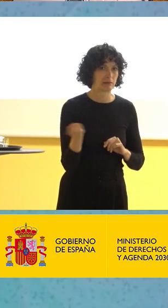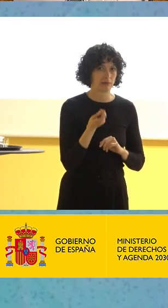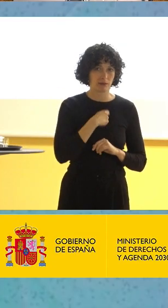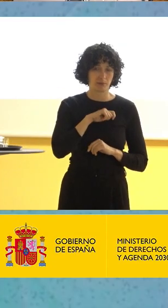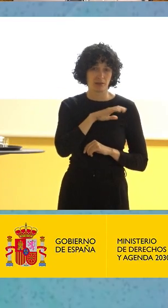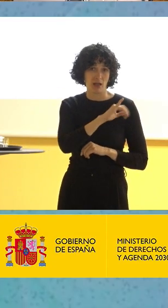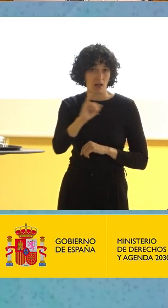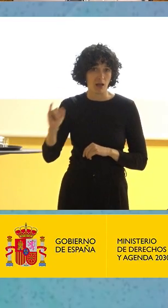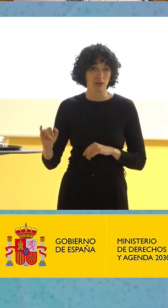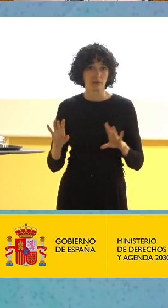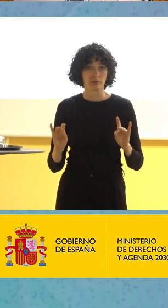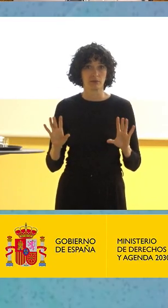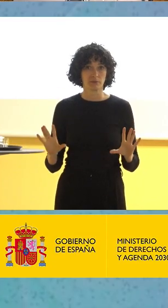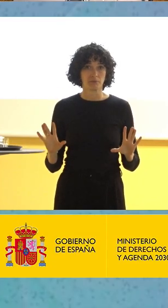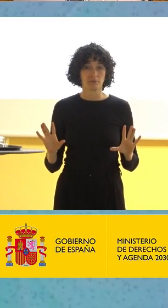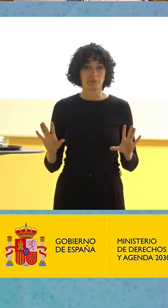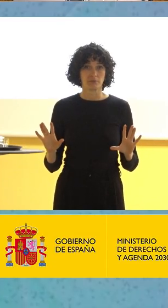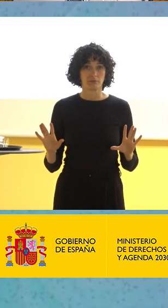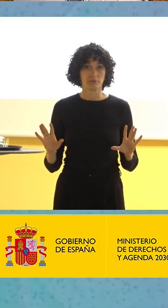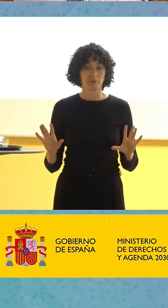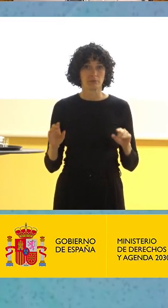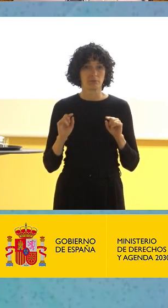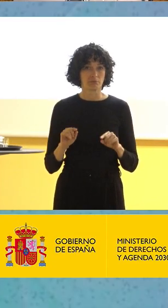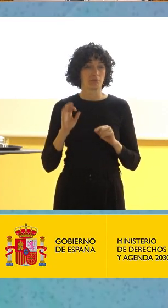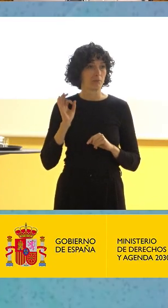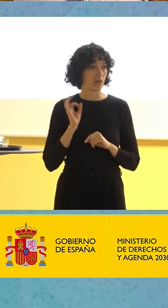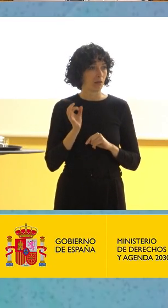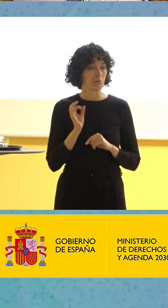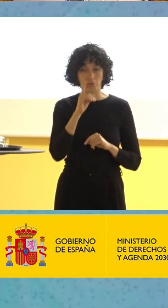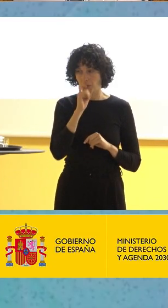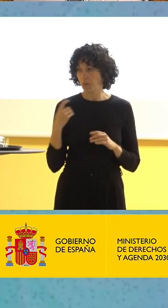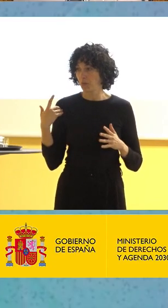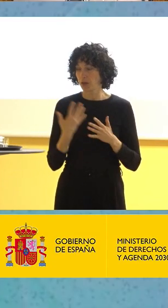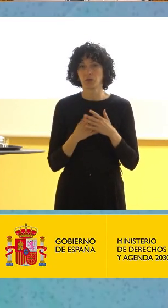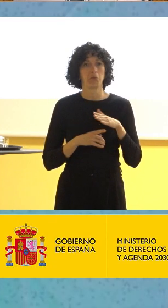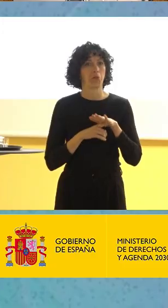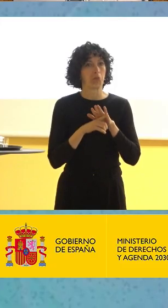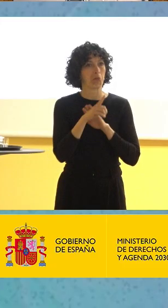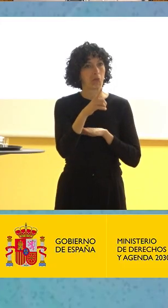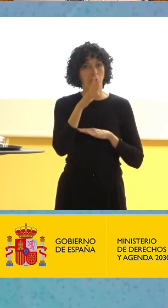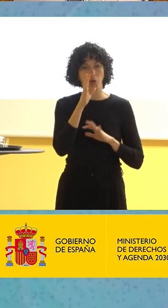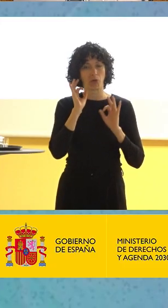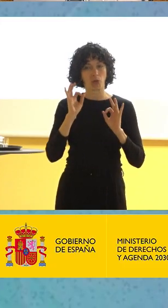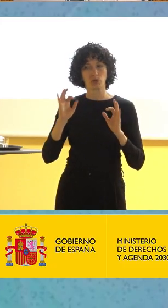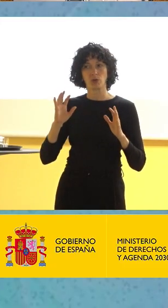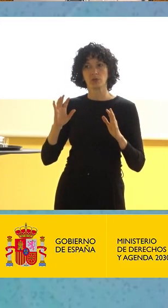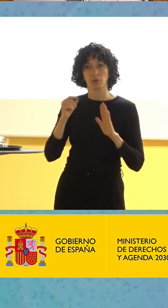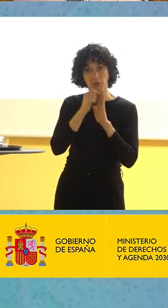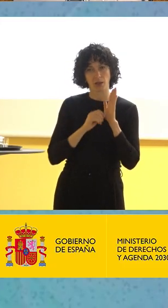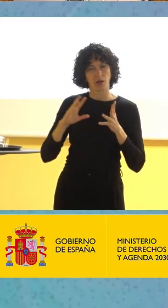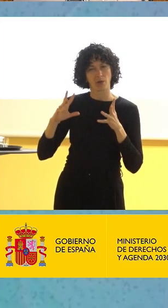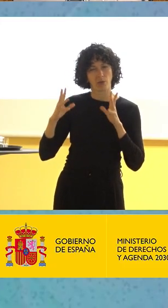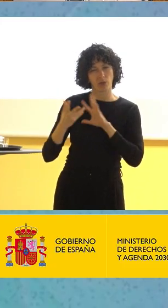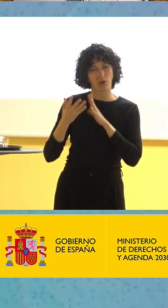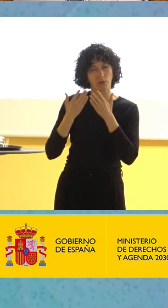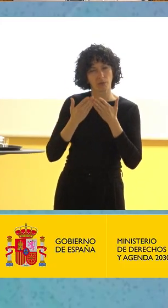español y es verdad que cada vez se va avanzando más. En los últimos años, pues precisamente ¿no? estudiando la evolución de estas medidas, nos